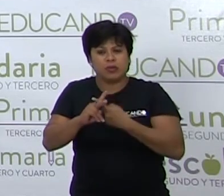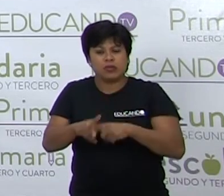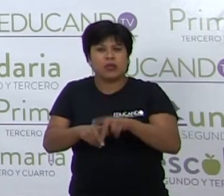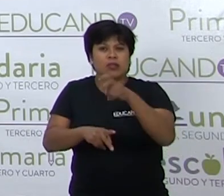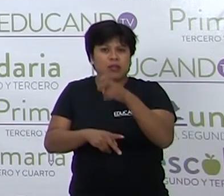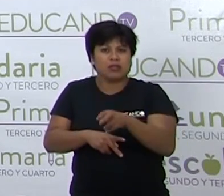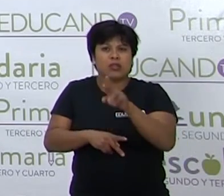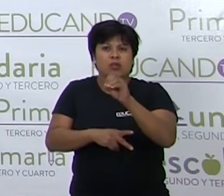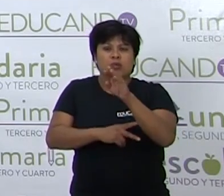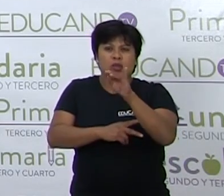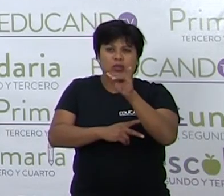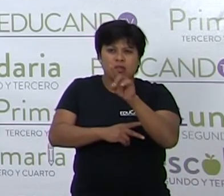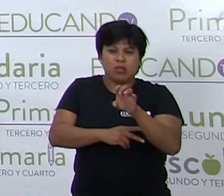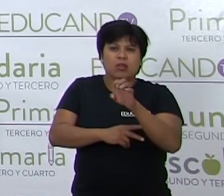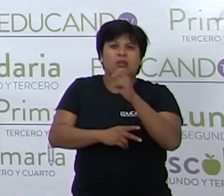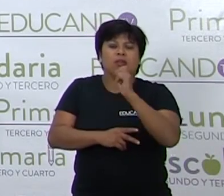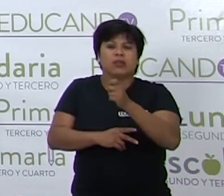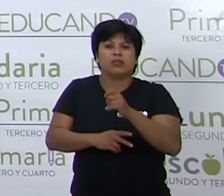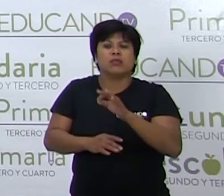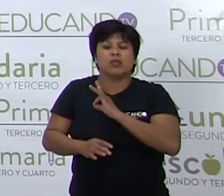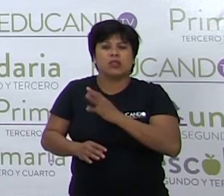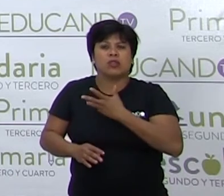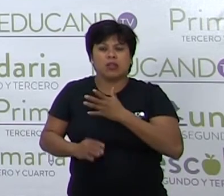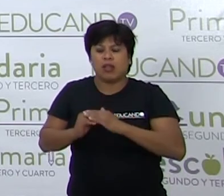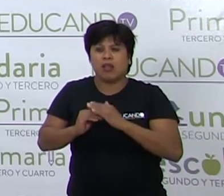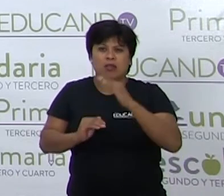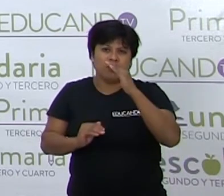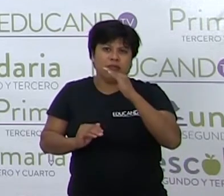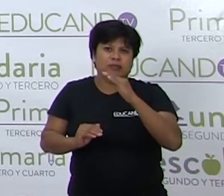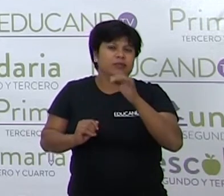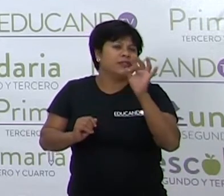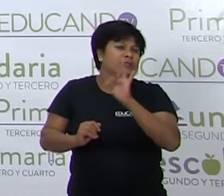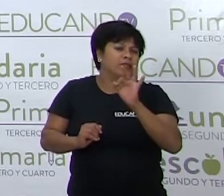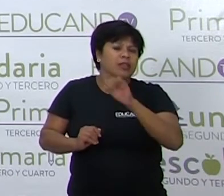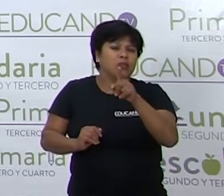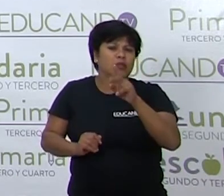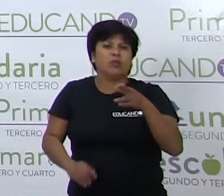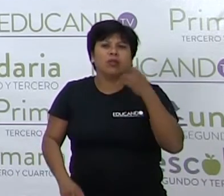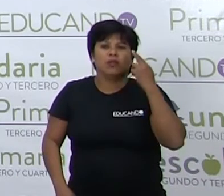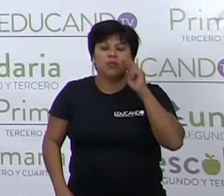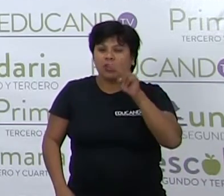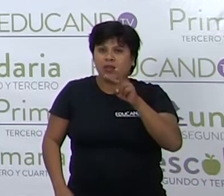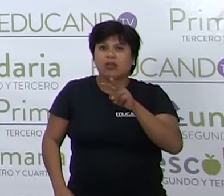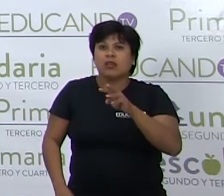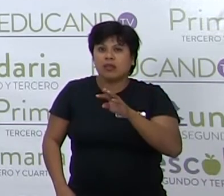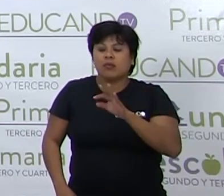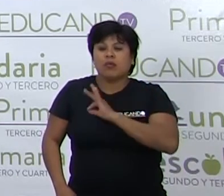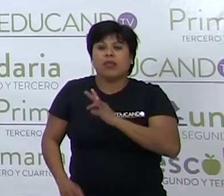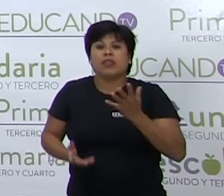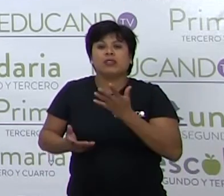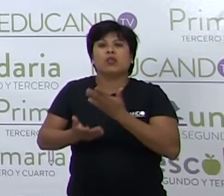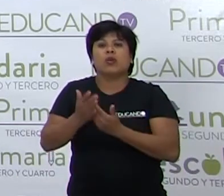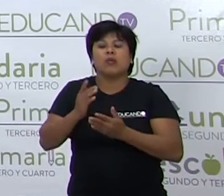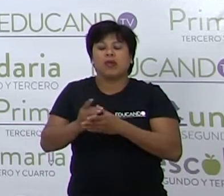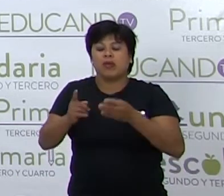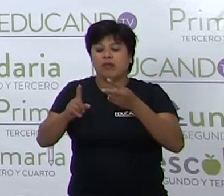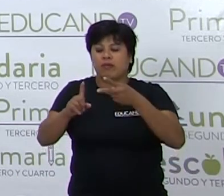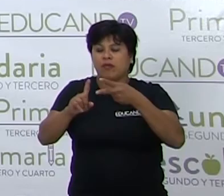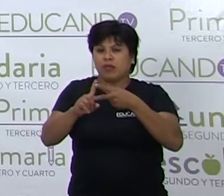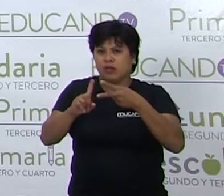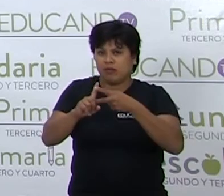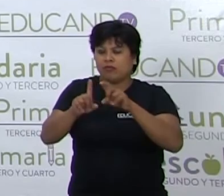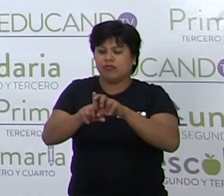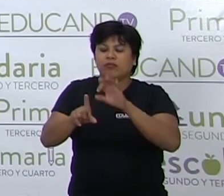figura que es el romboide y de la figura que se forma en la parte de arriba y seguramente si la recortamos podemos formar una nueva figura que es un rectángulo